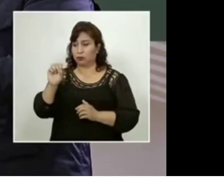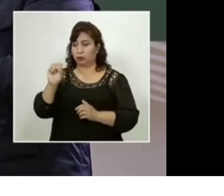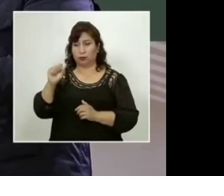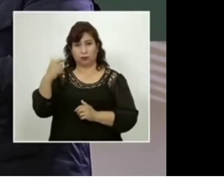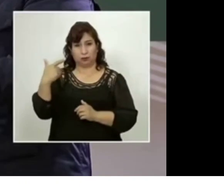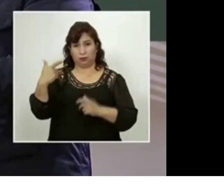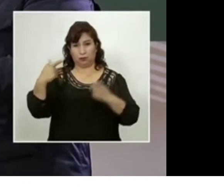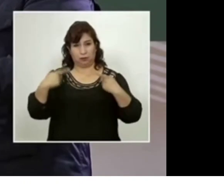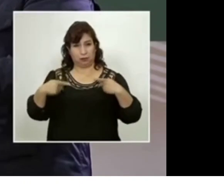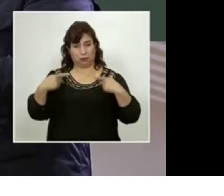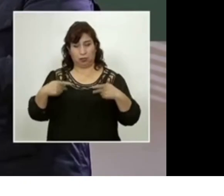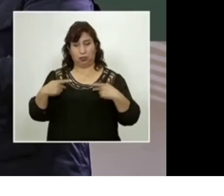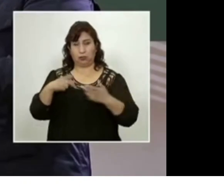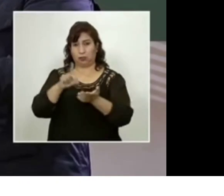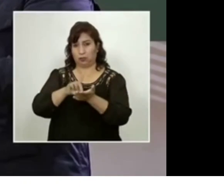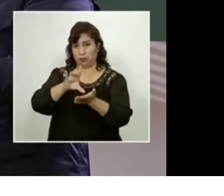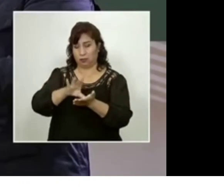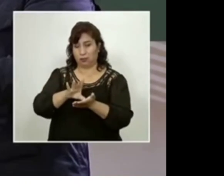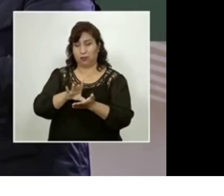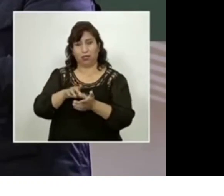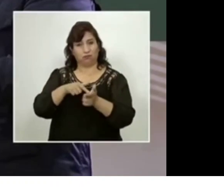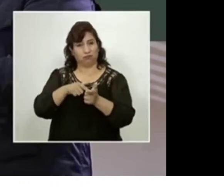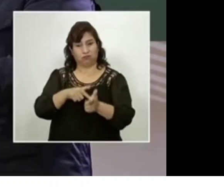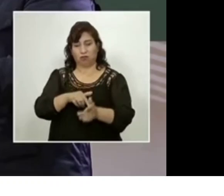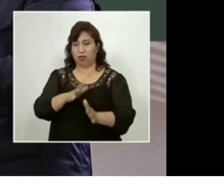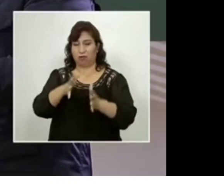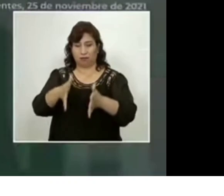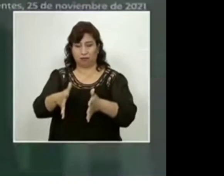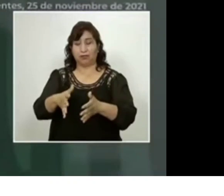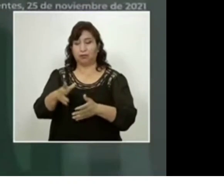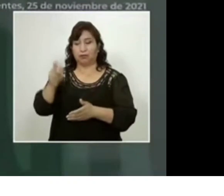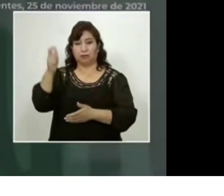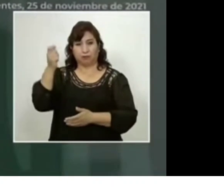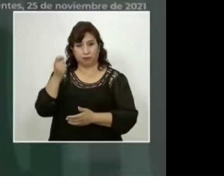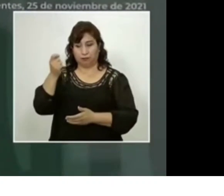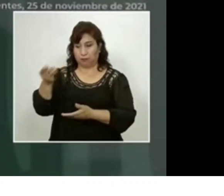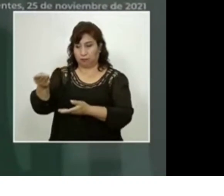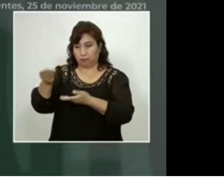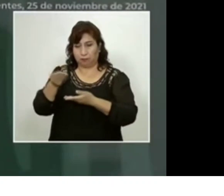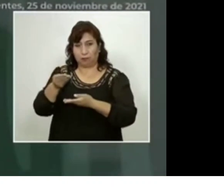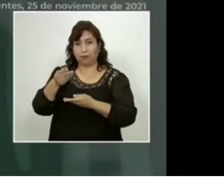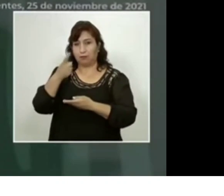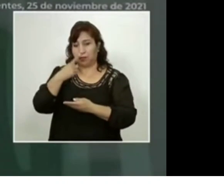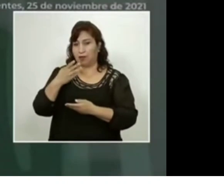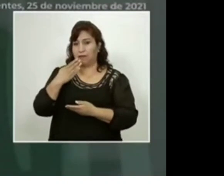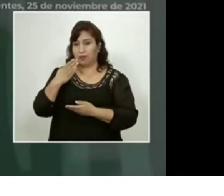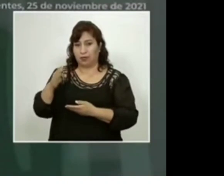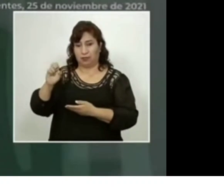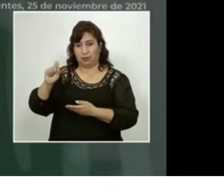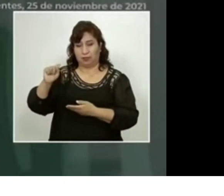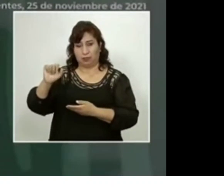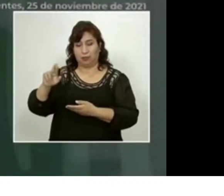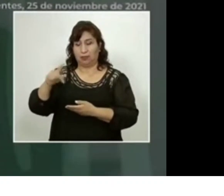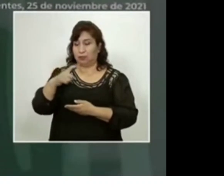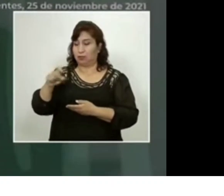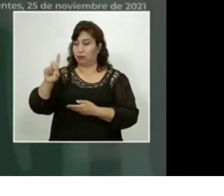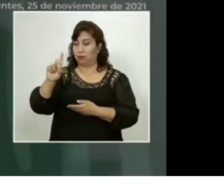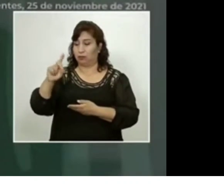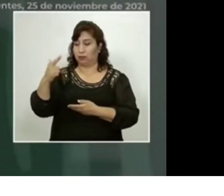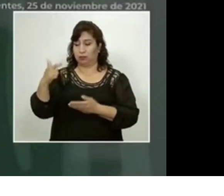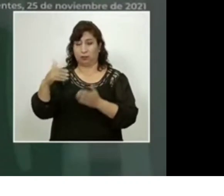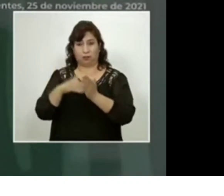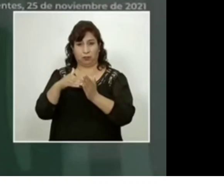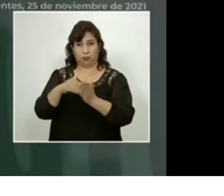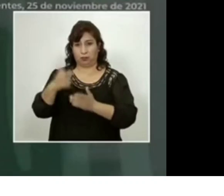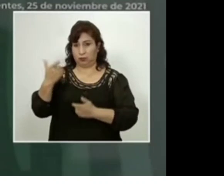8.467 personas con discapacidad permanente reciben pensión para el bienestar. Se trata de 137 millones